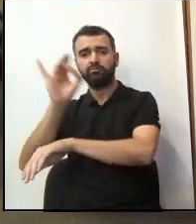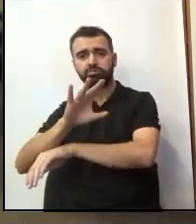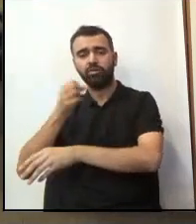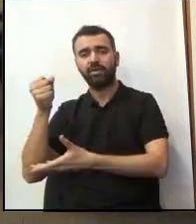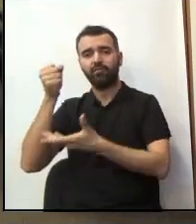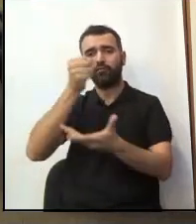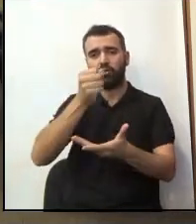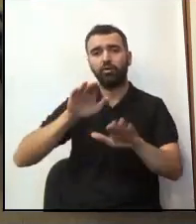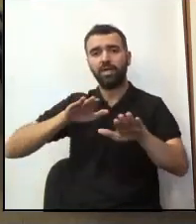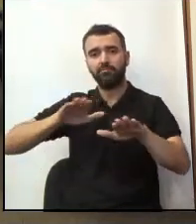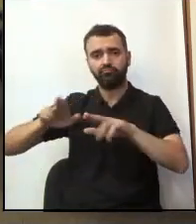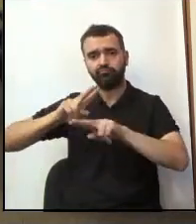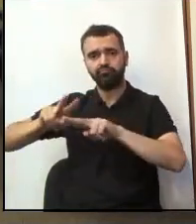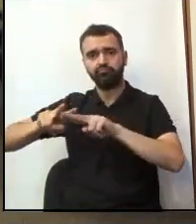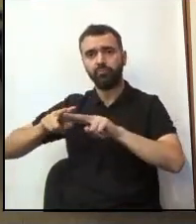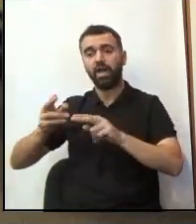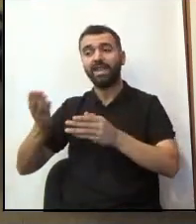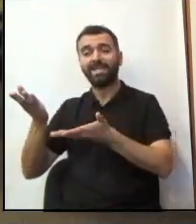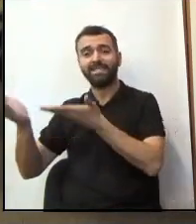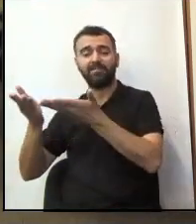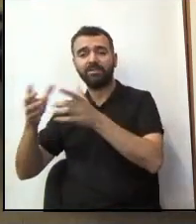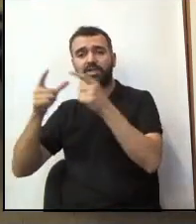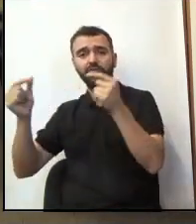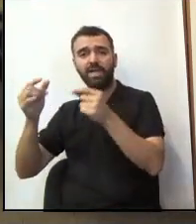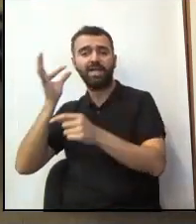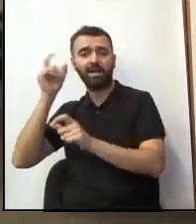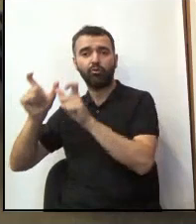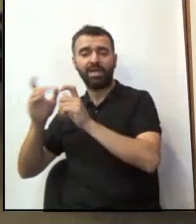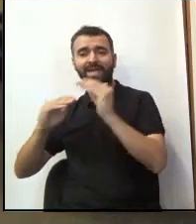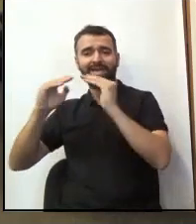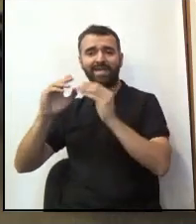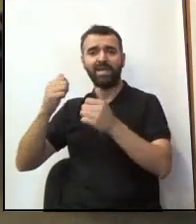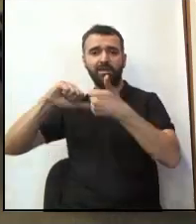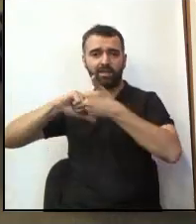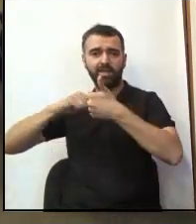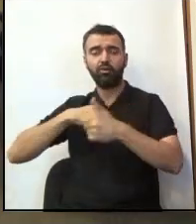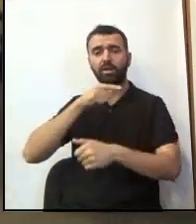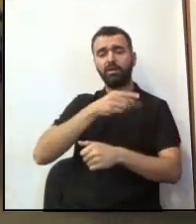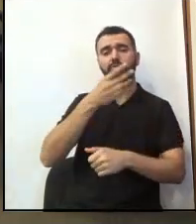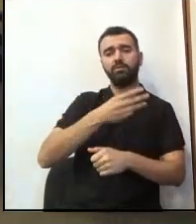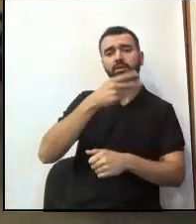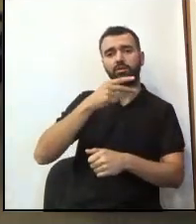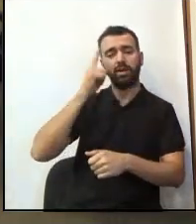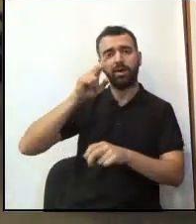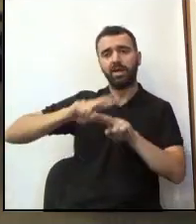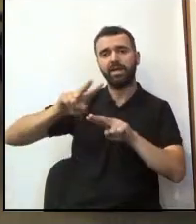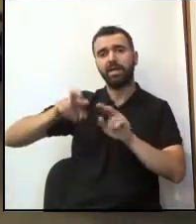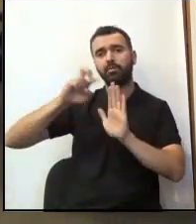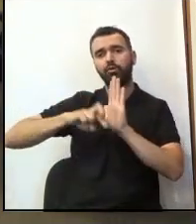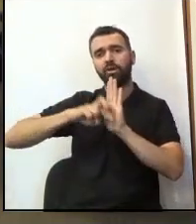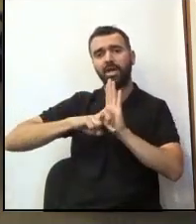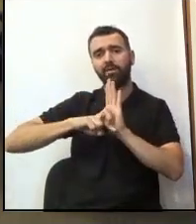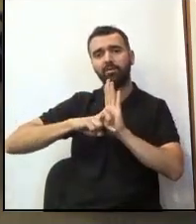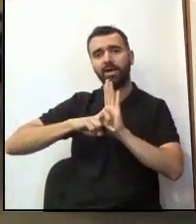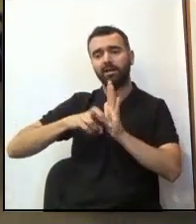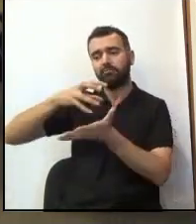fondos y ejecución entre el Servicio Nacional de la Mujer y la Equidad de Género y la Municipalidad de Ñuñoa para ejecutar el programa